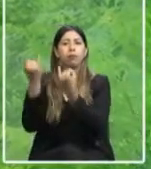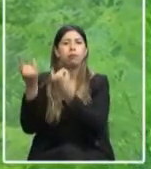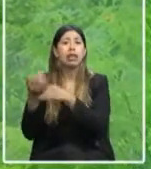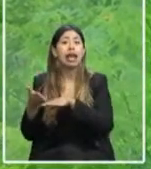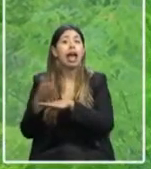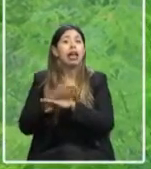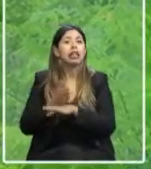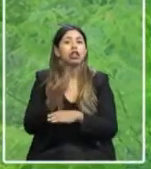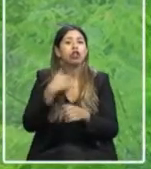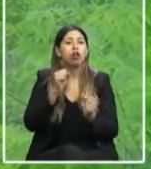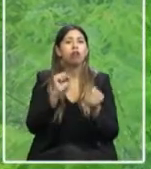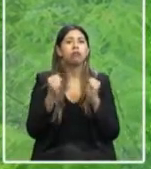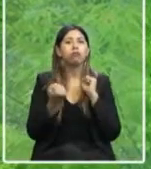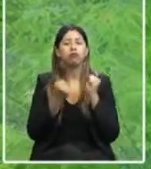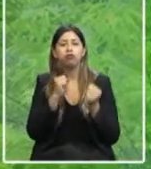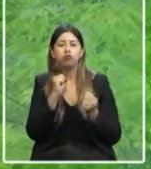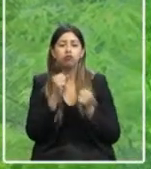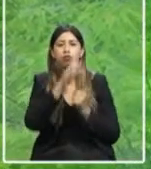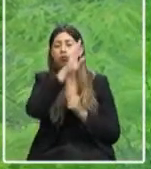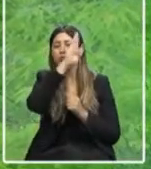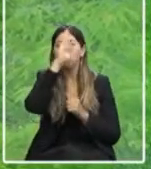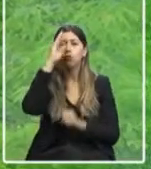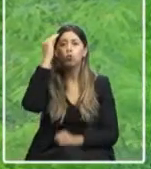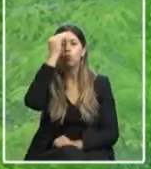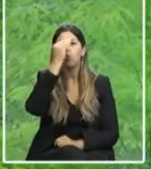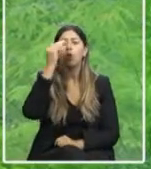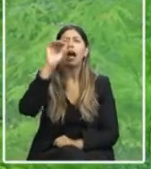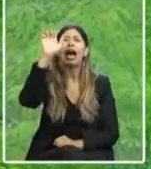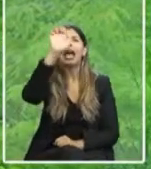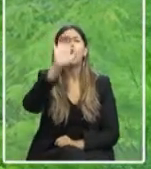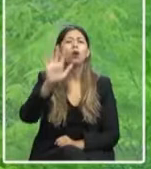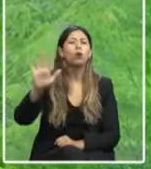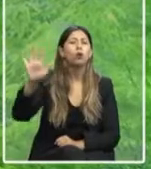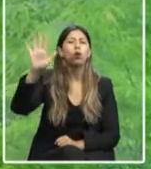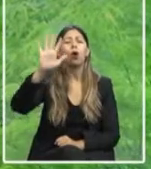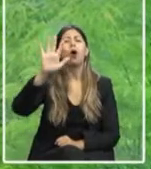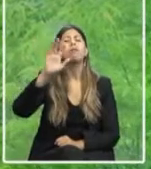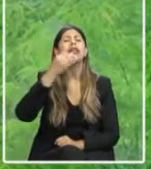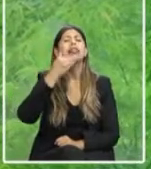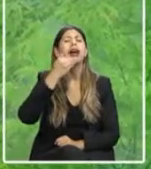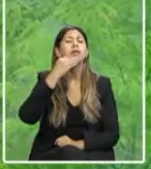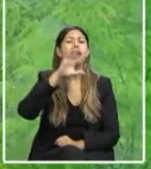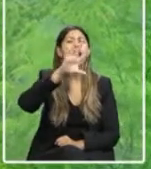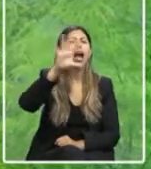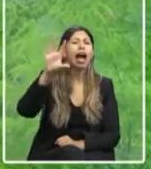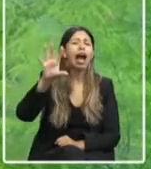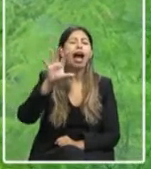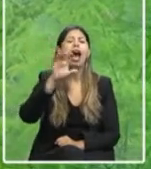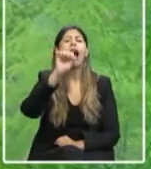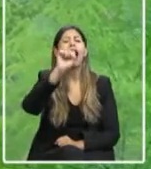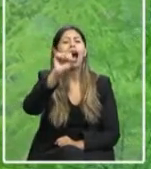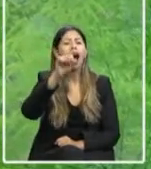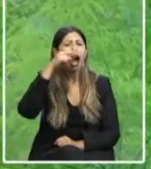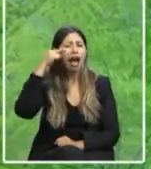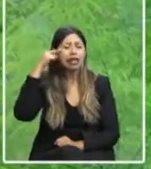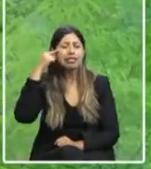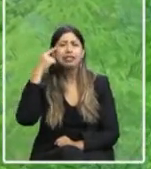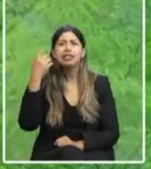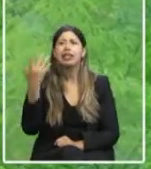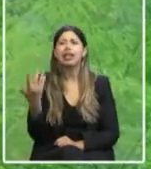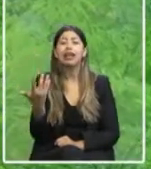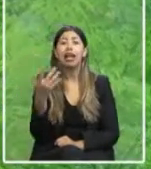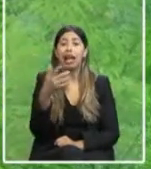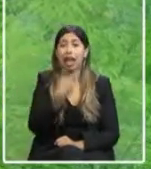estresarnos, el poder leer lo que ocurría en Europa, en Asia, que el mundo se detenía, que en España en